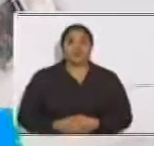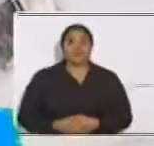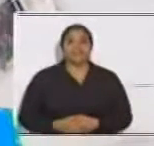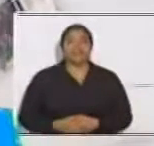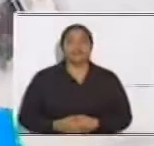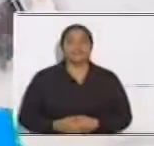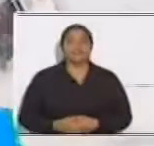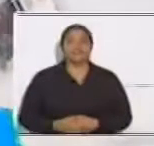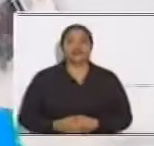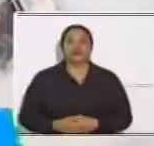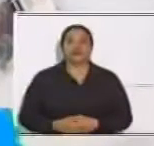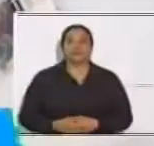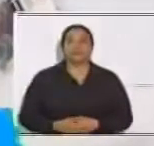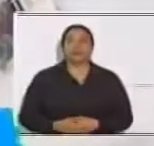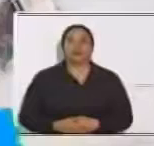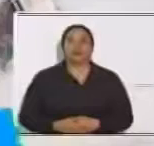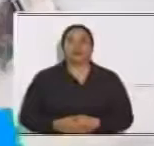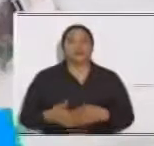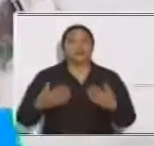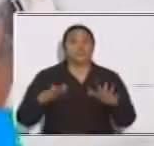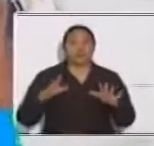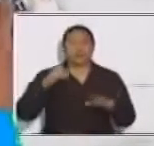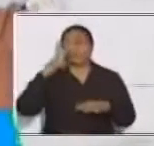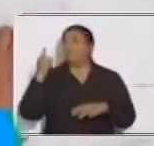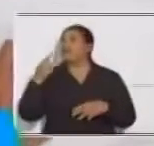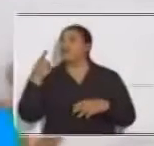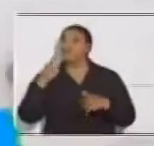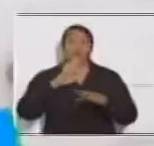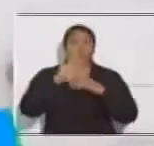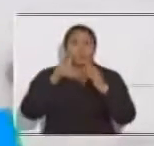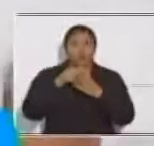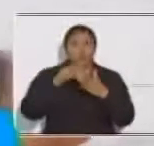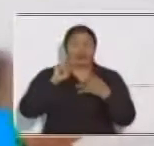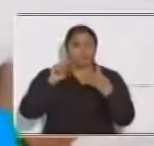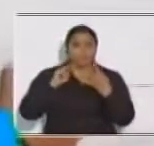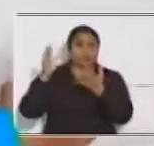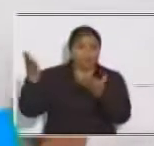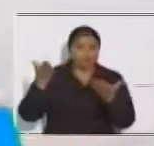Hemos conseguido nuestros materiales.